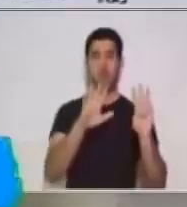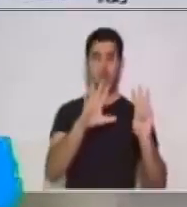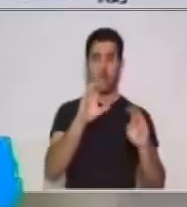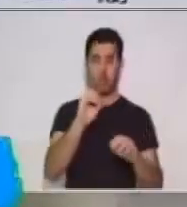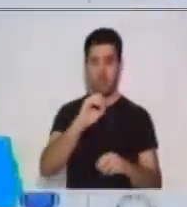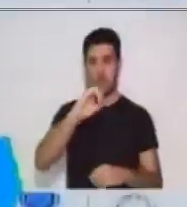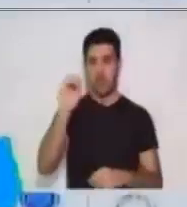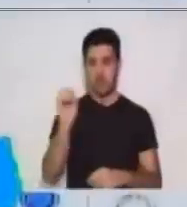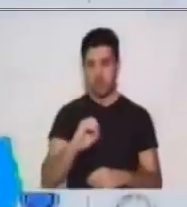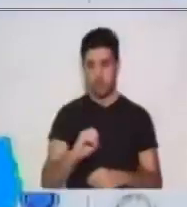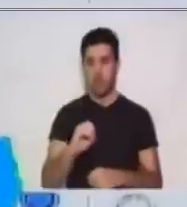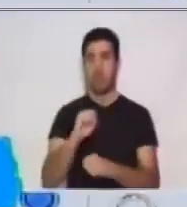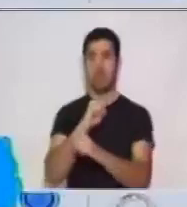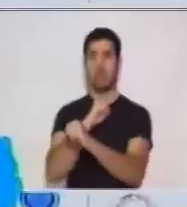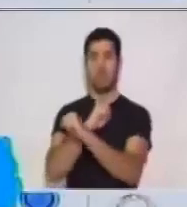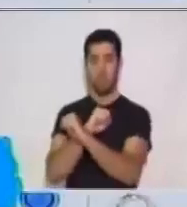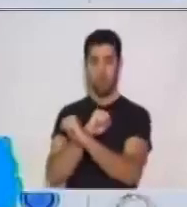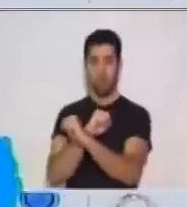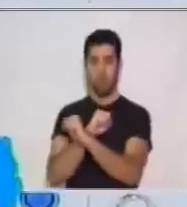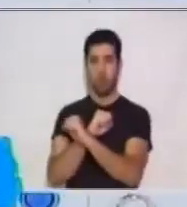80% por